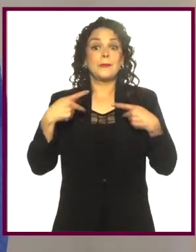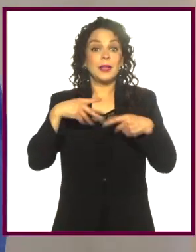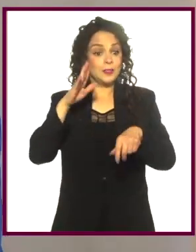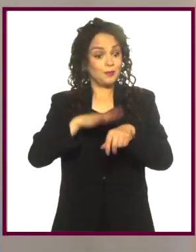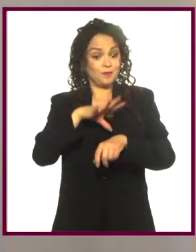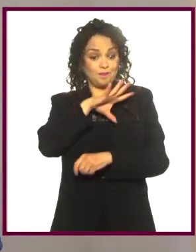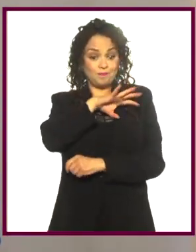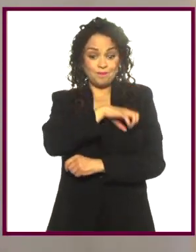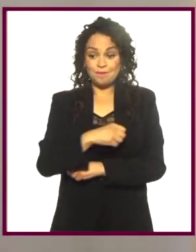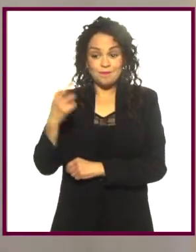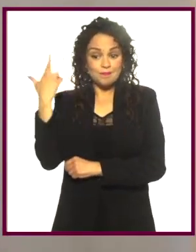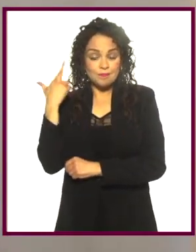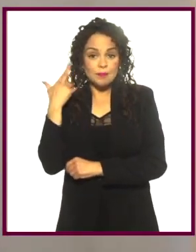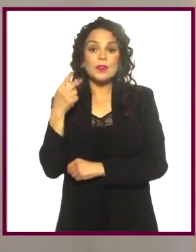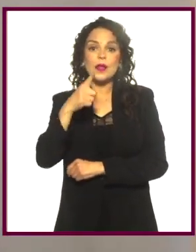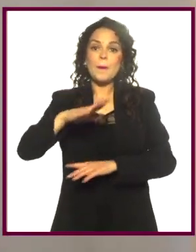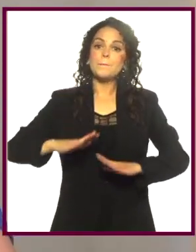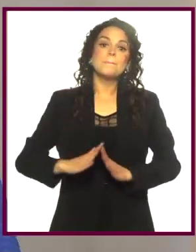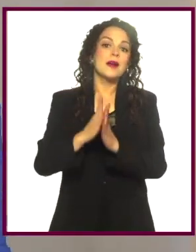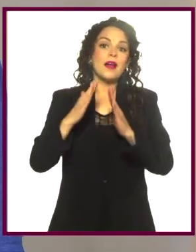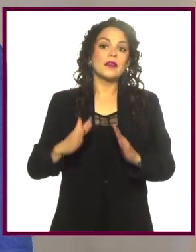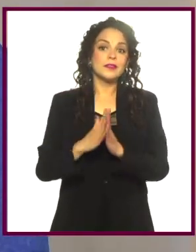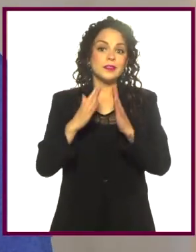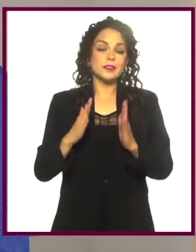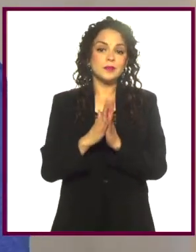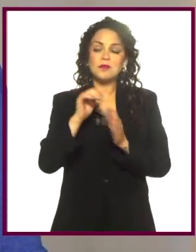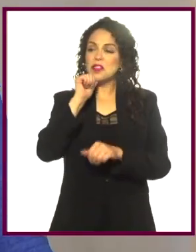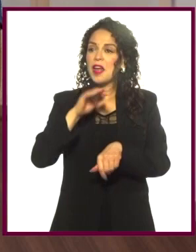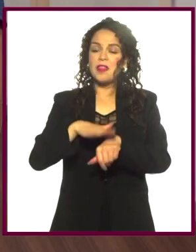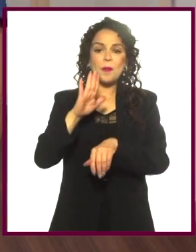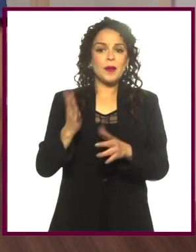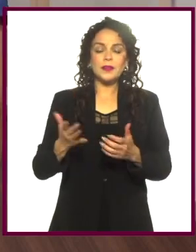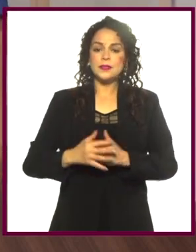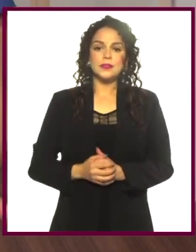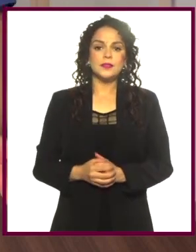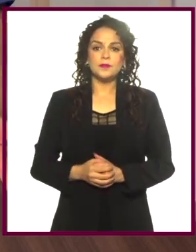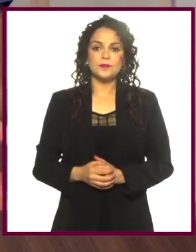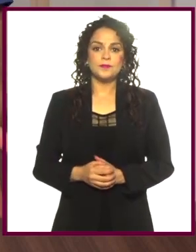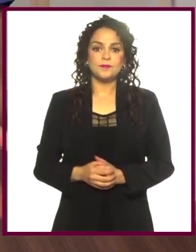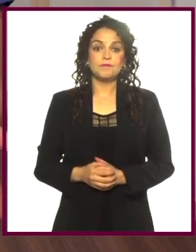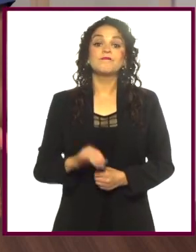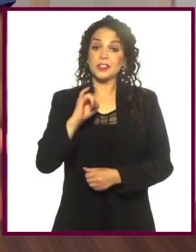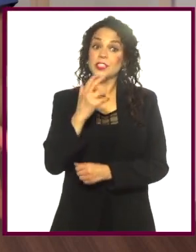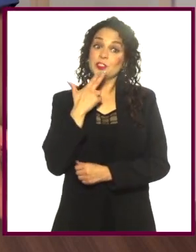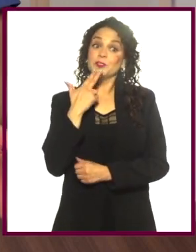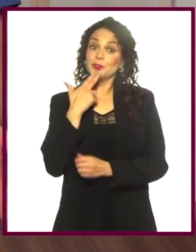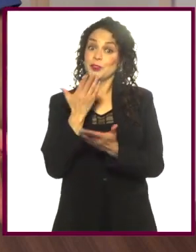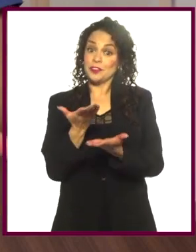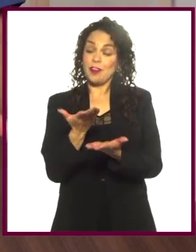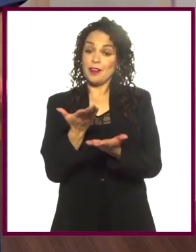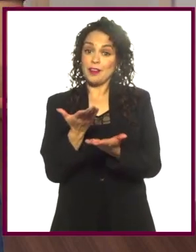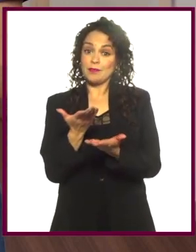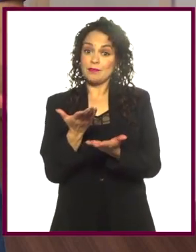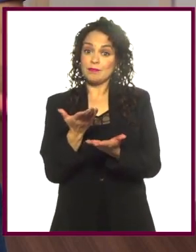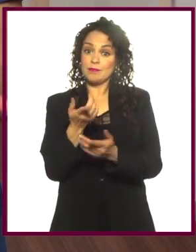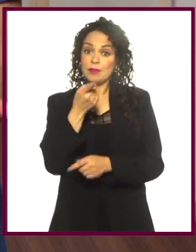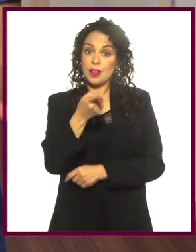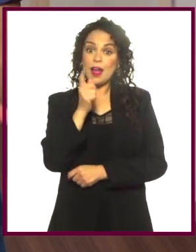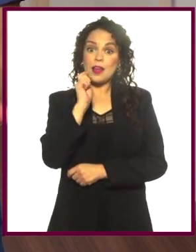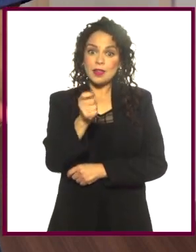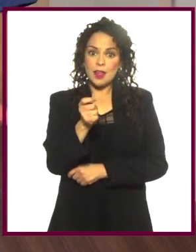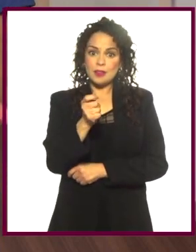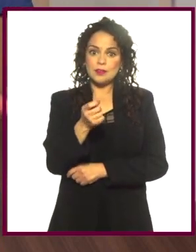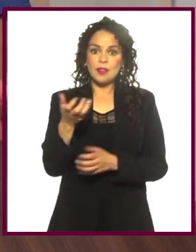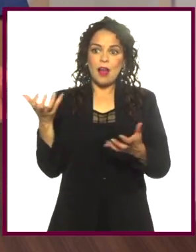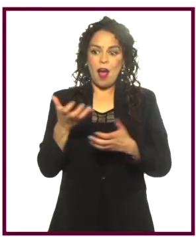la estación participaran en la dinámica. Nada más. Y está funcionando. Los puso a actuar para